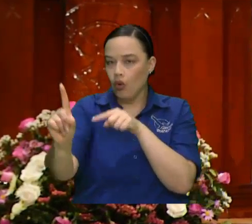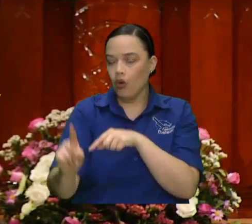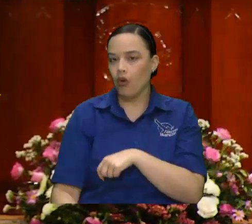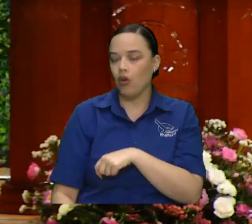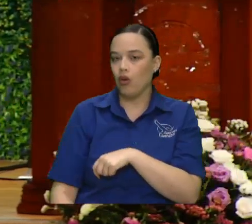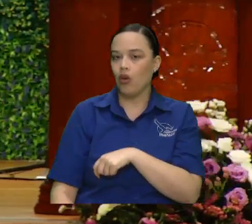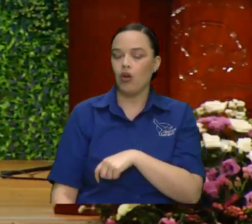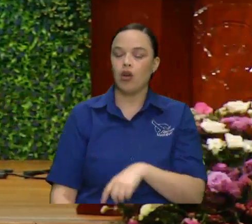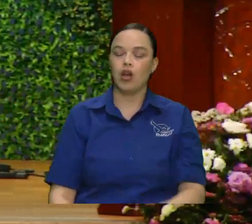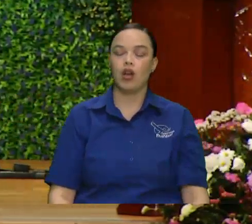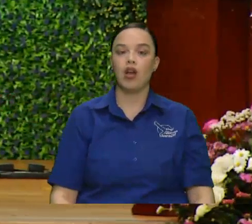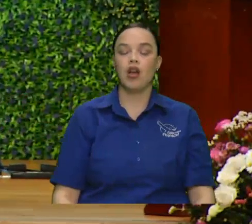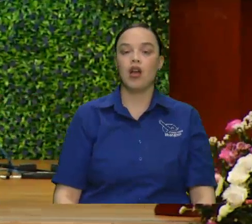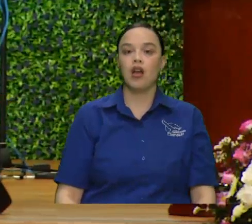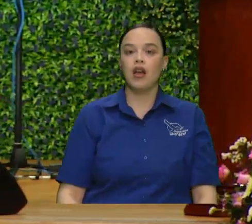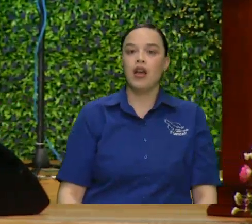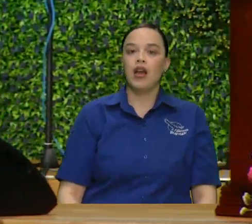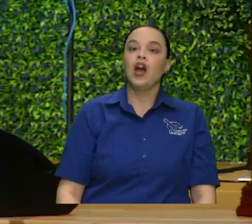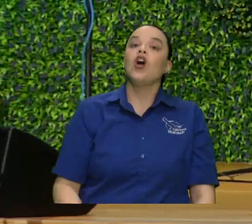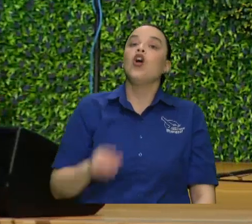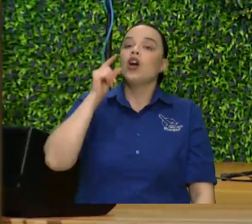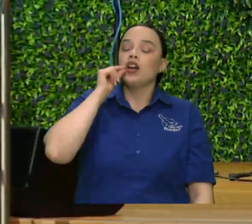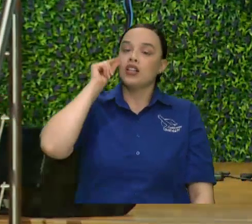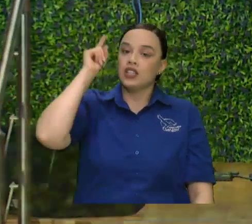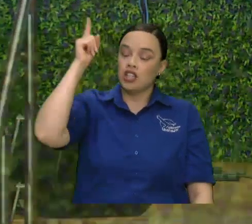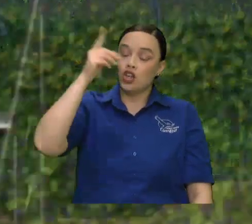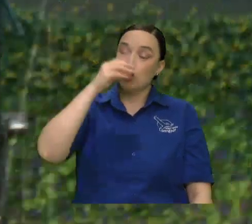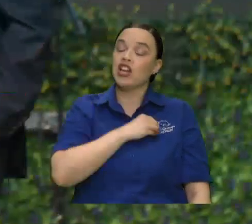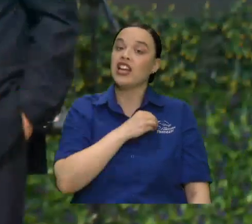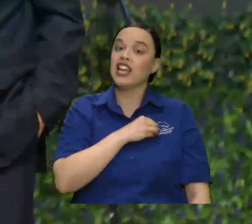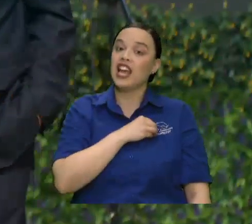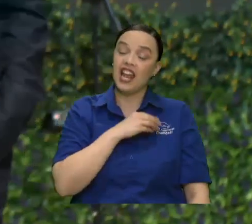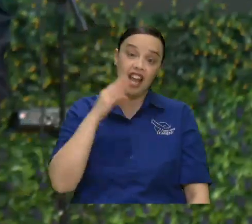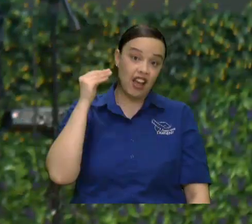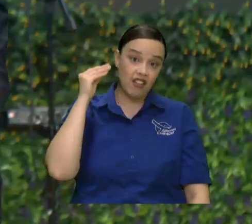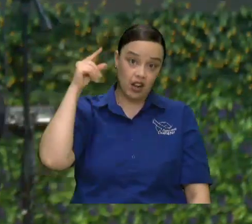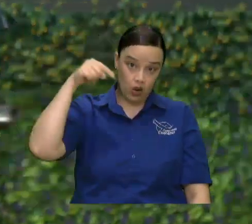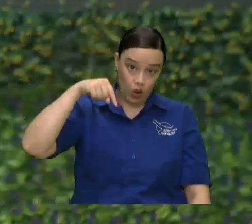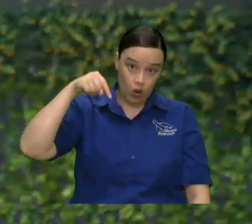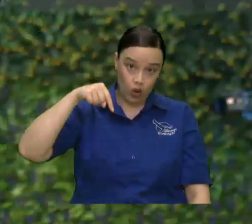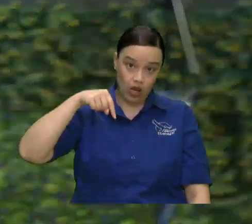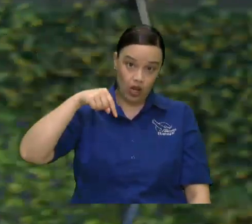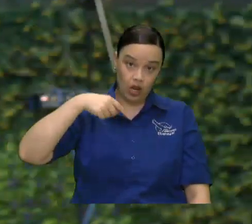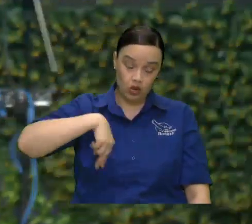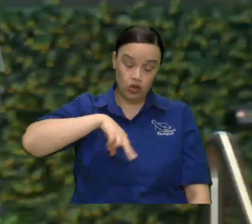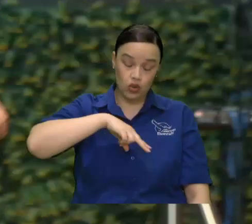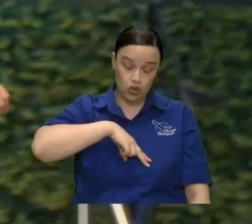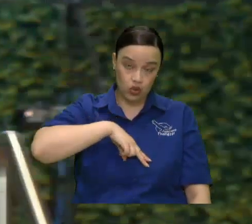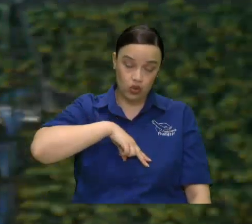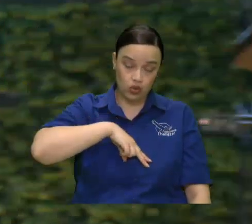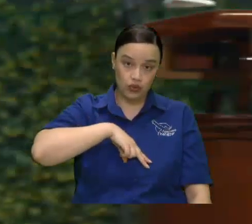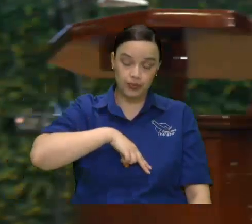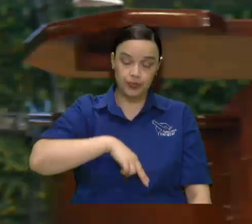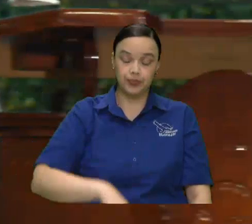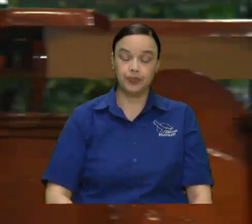clave el rema lo que el señor quiere hablarnos en esta noche sabe por qué